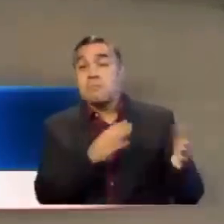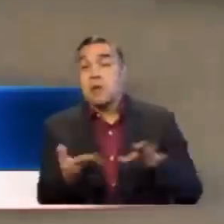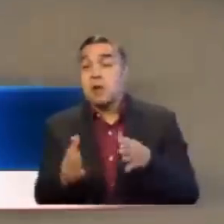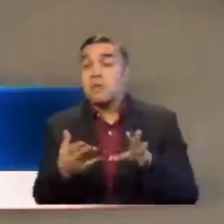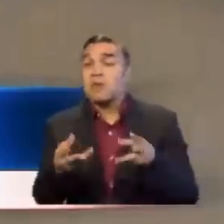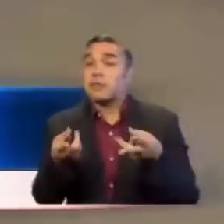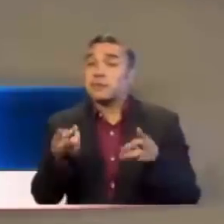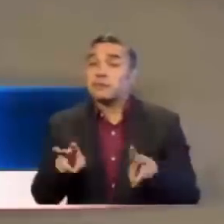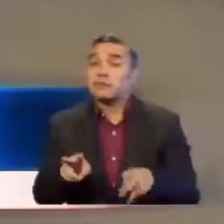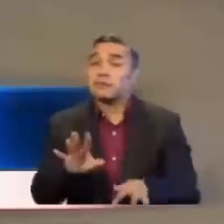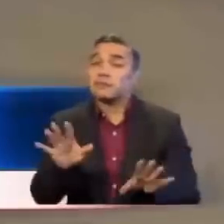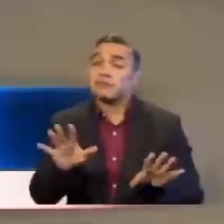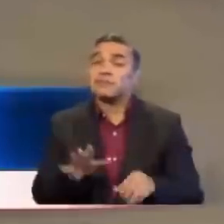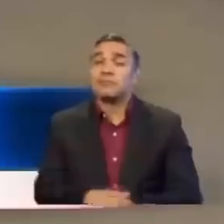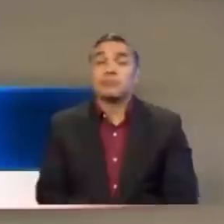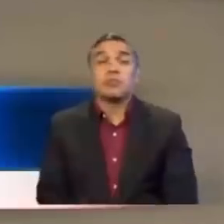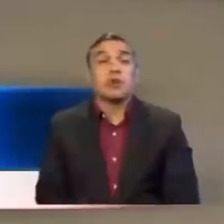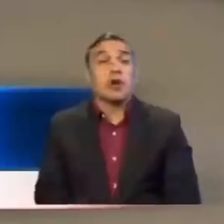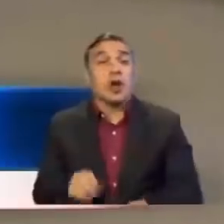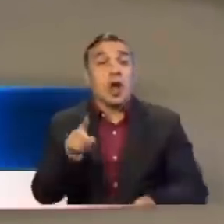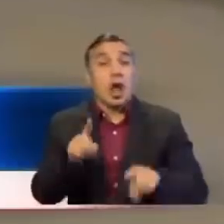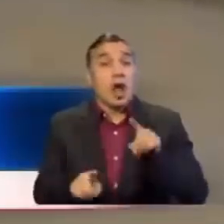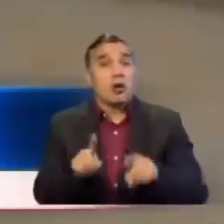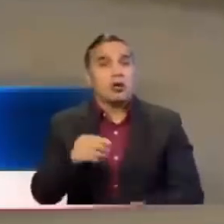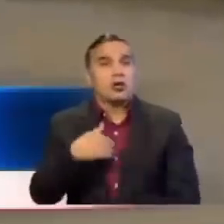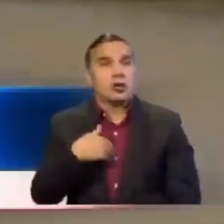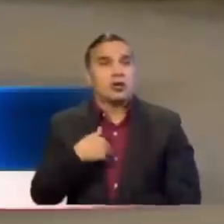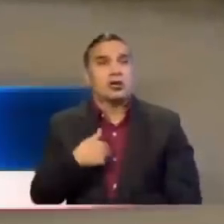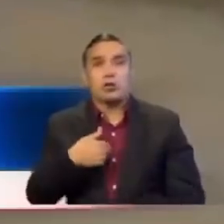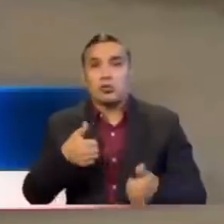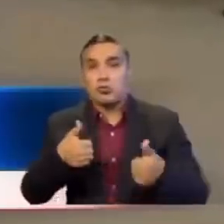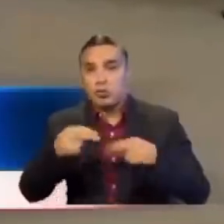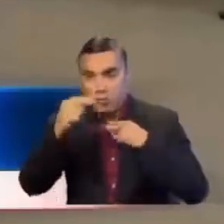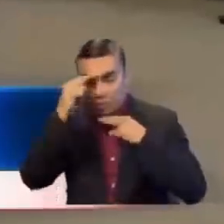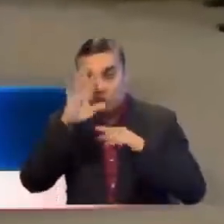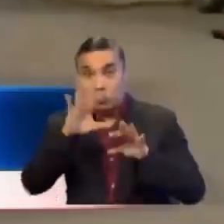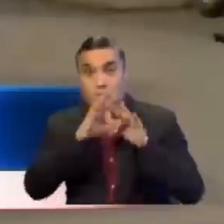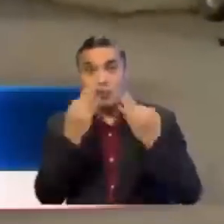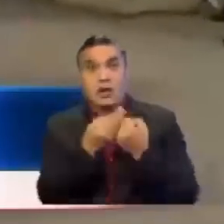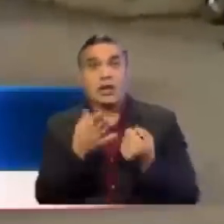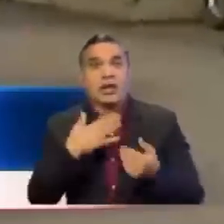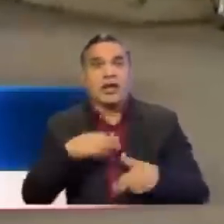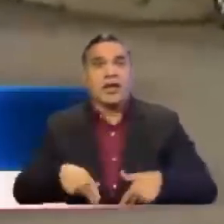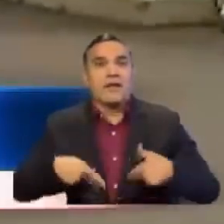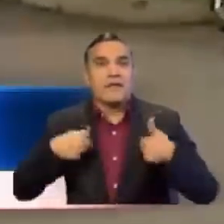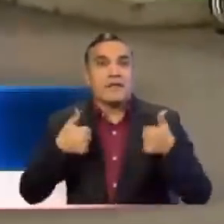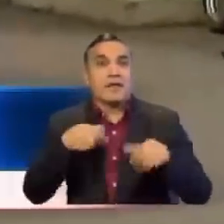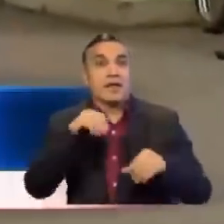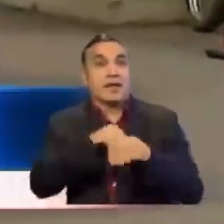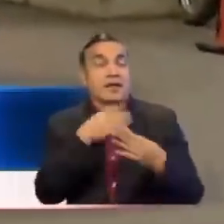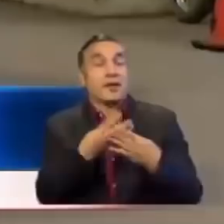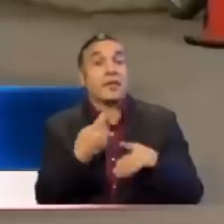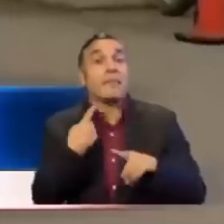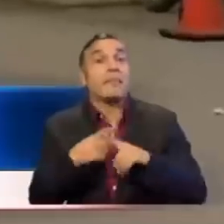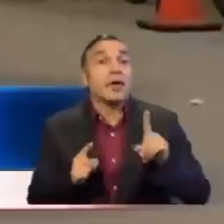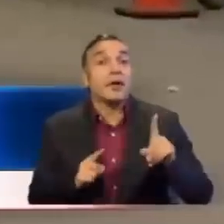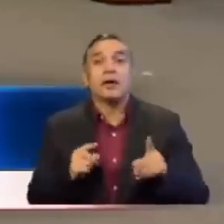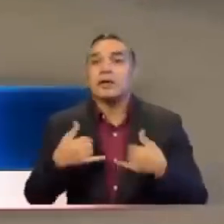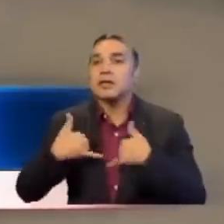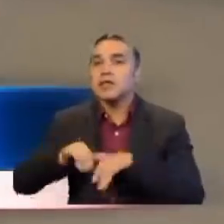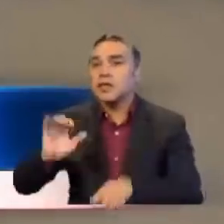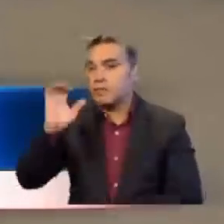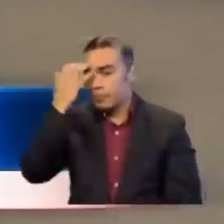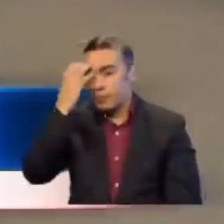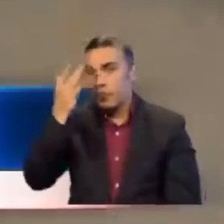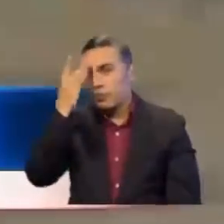víctimas mortales. De pronto ahora algunos tienen la buena noticia de que su familiar está vivo todavía adentro, pero la